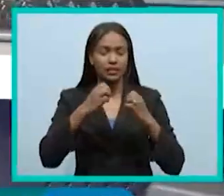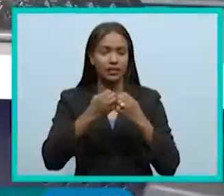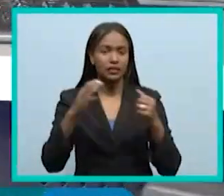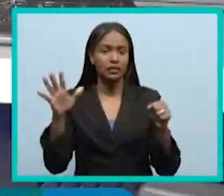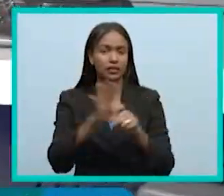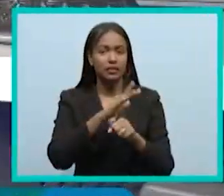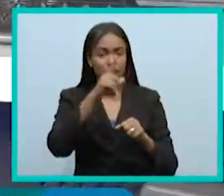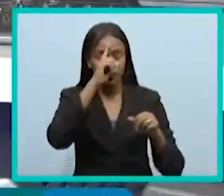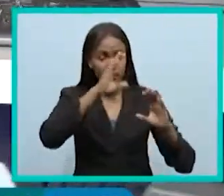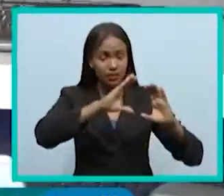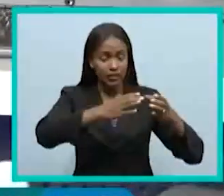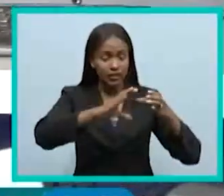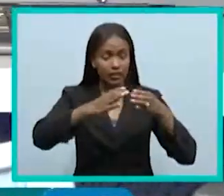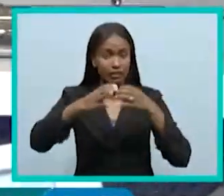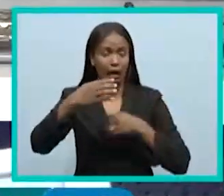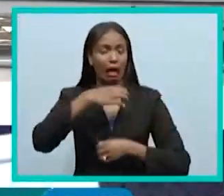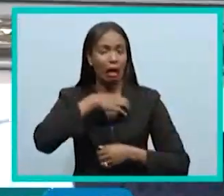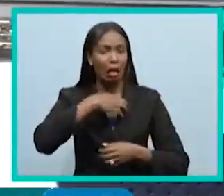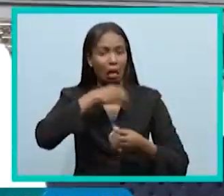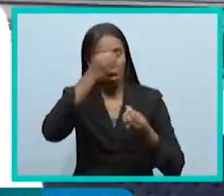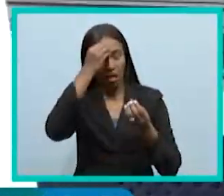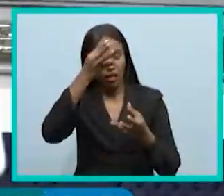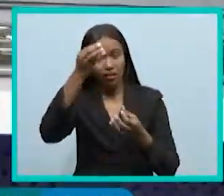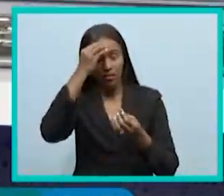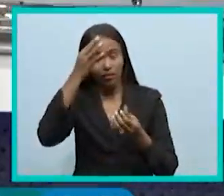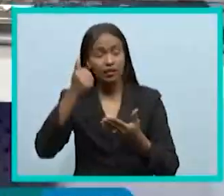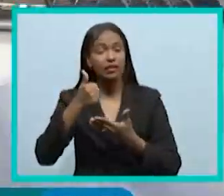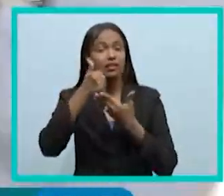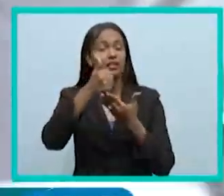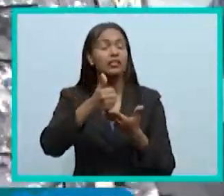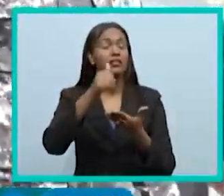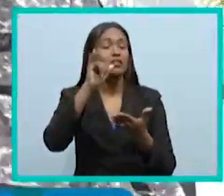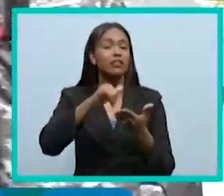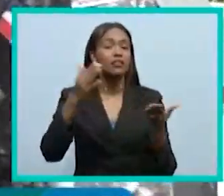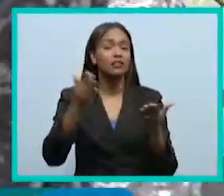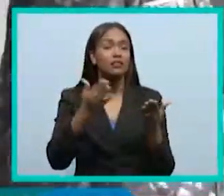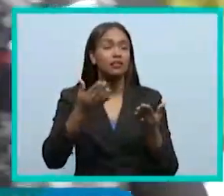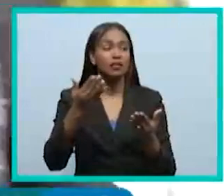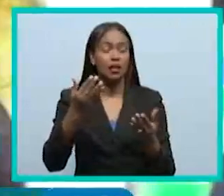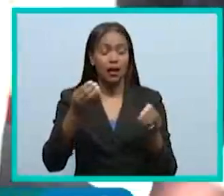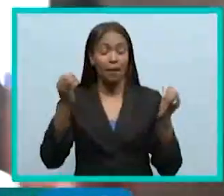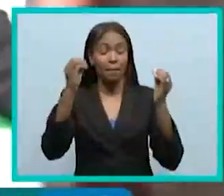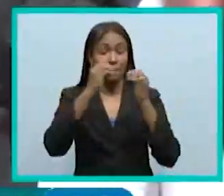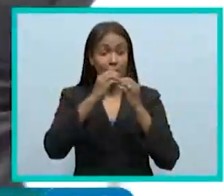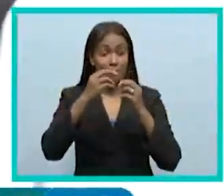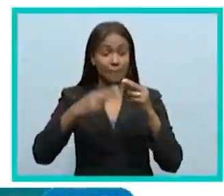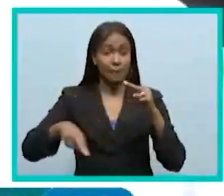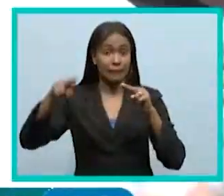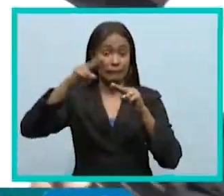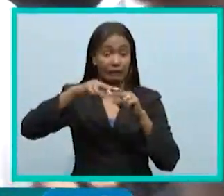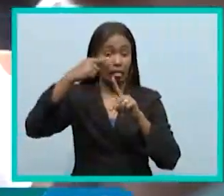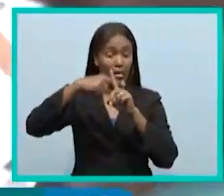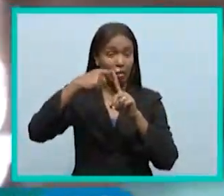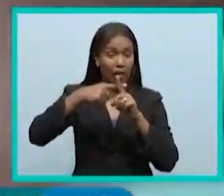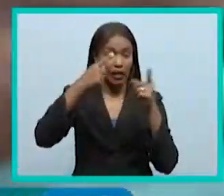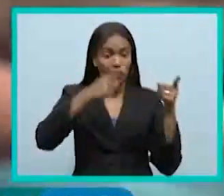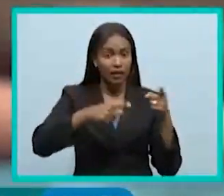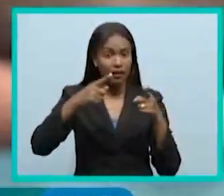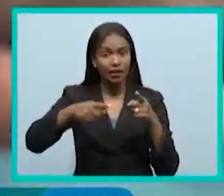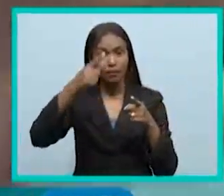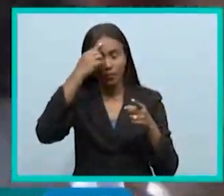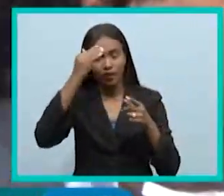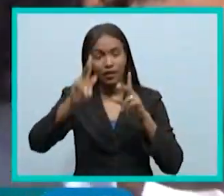con centros de recepción de denuncias, impactando así las altas cifras negativas generadas porque